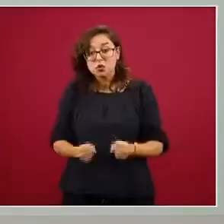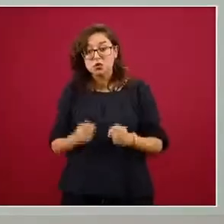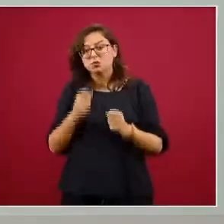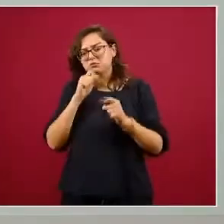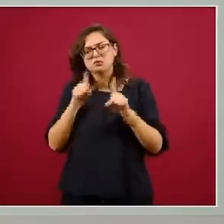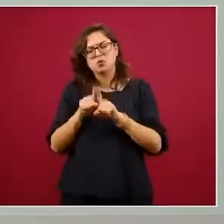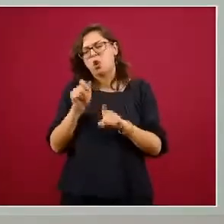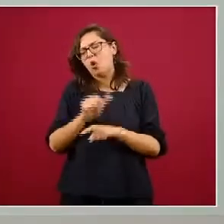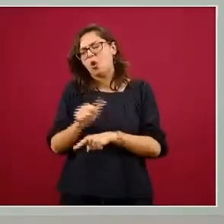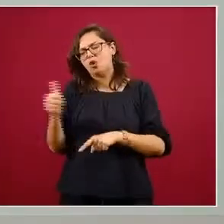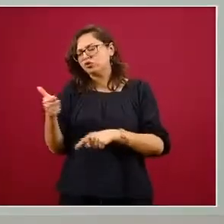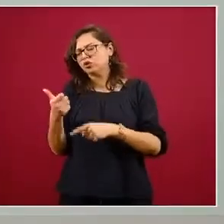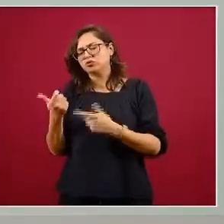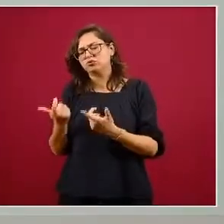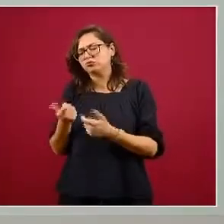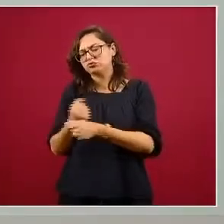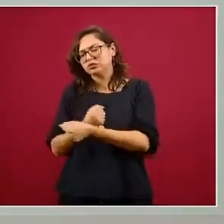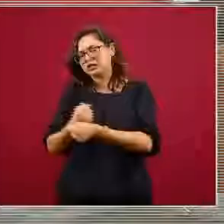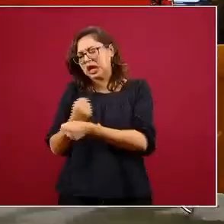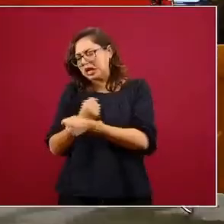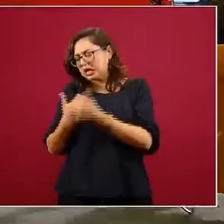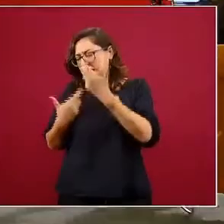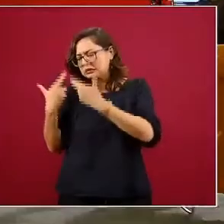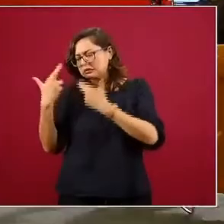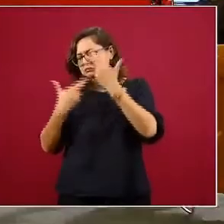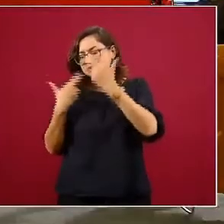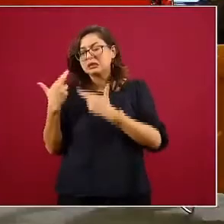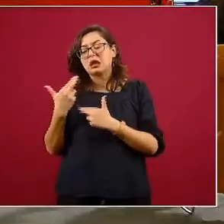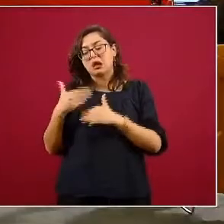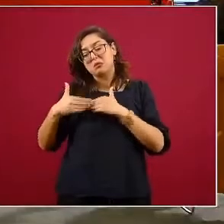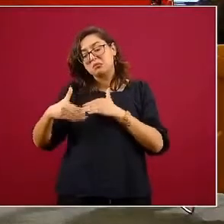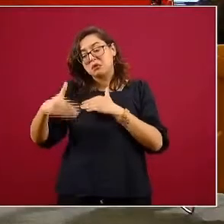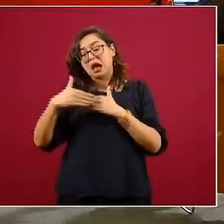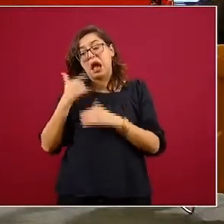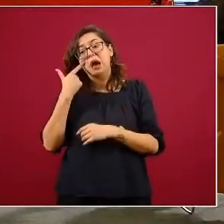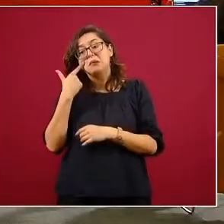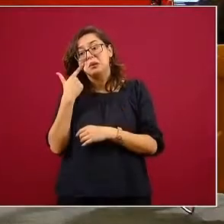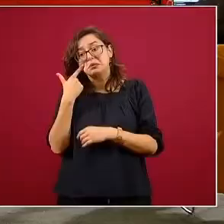sangre, pero está en fase de estudio para comprobar seguridad y eficacia.